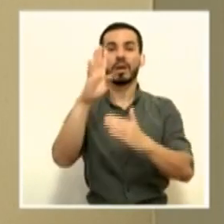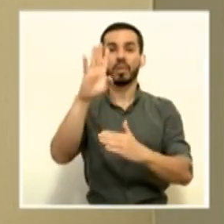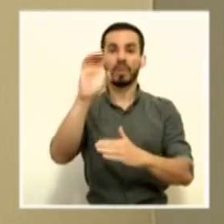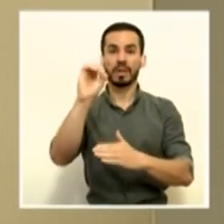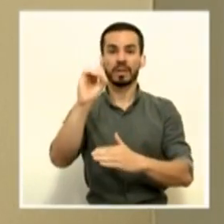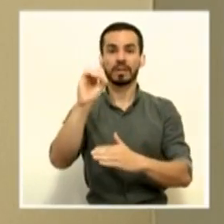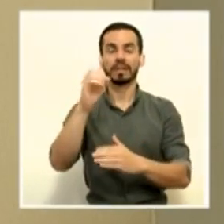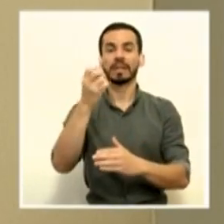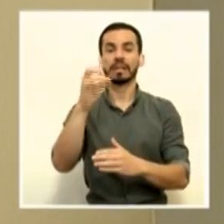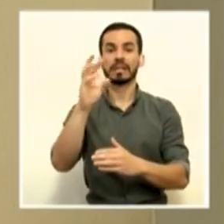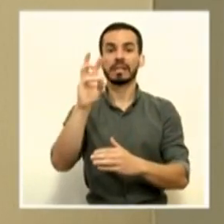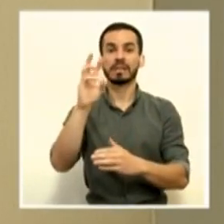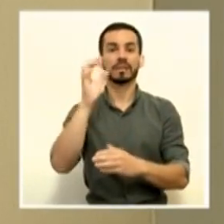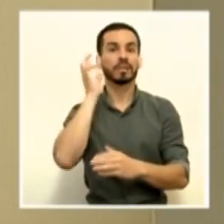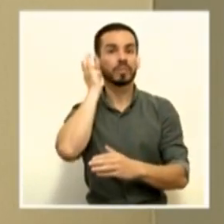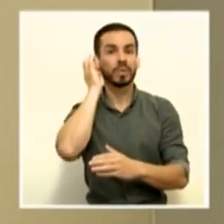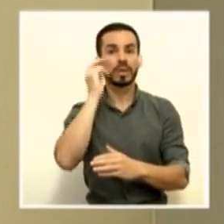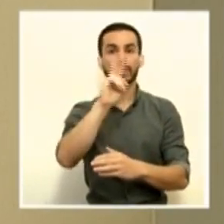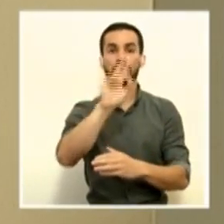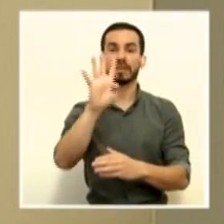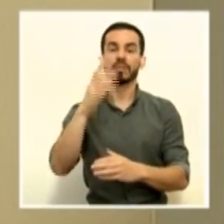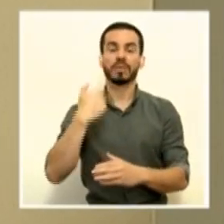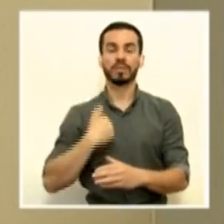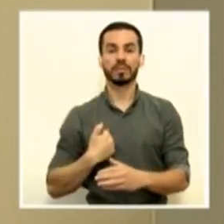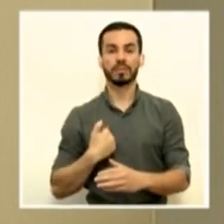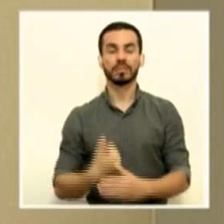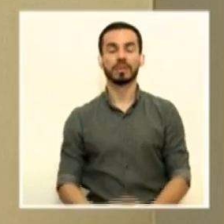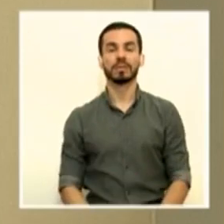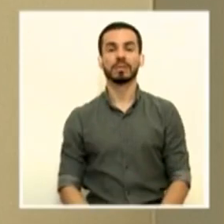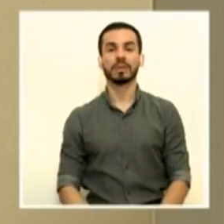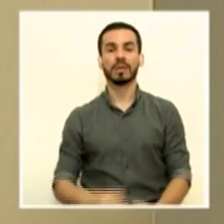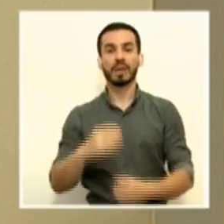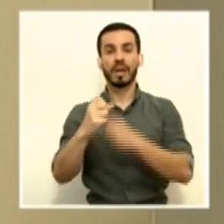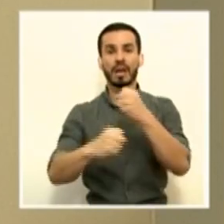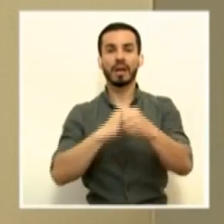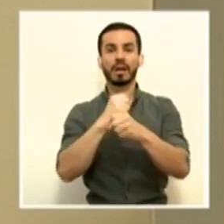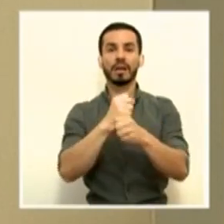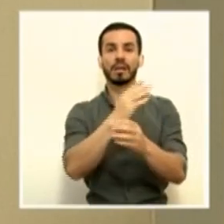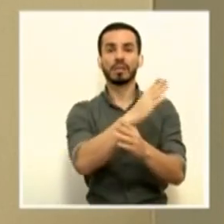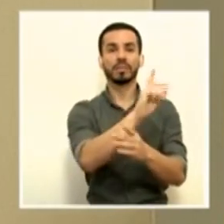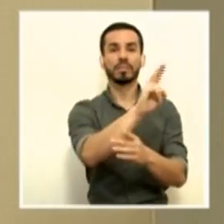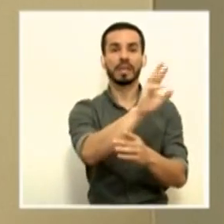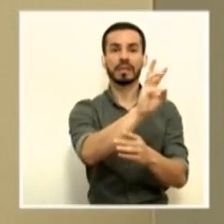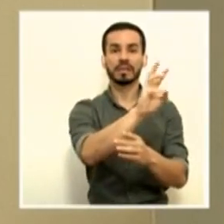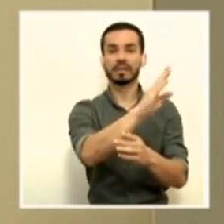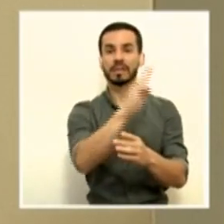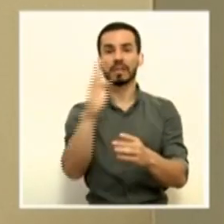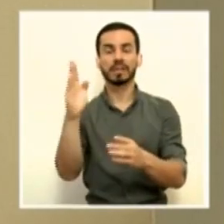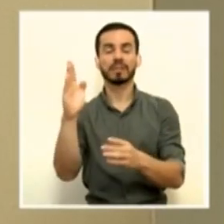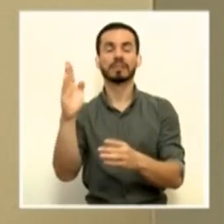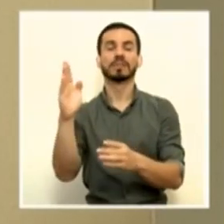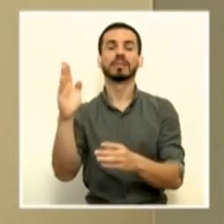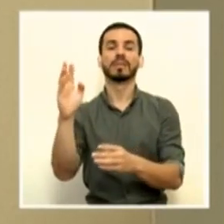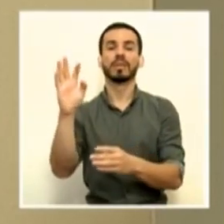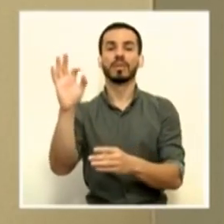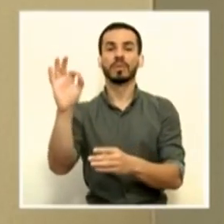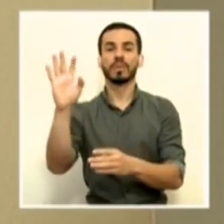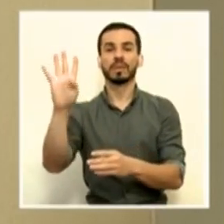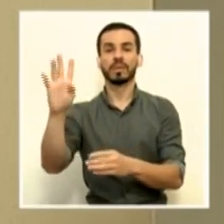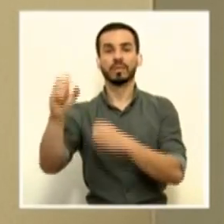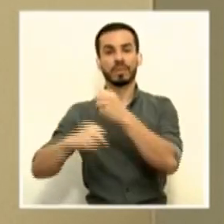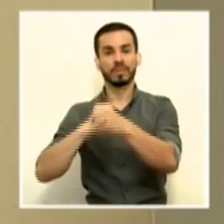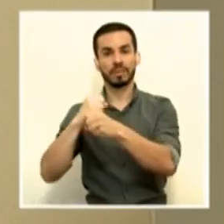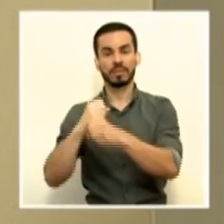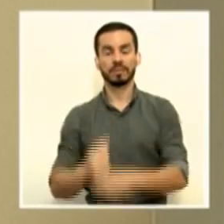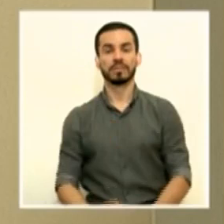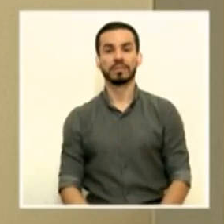40, son 16 mujeres y 24 hombres, con un rango de edad que va desde los 26 hasta los